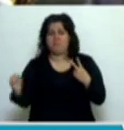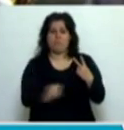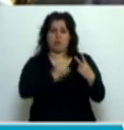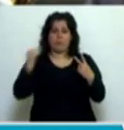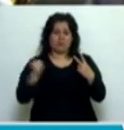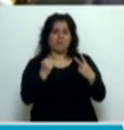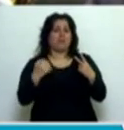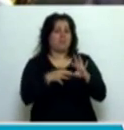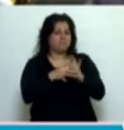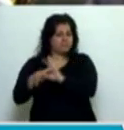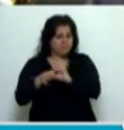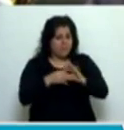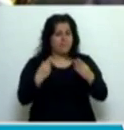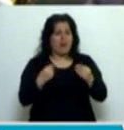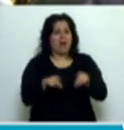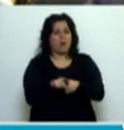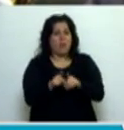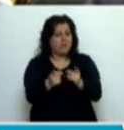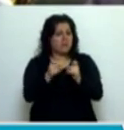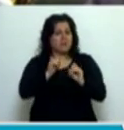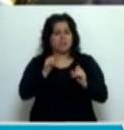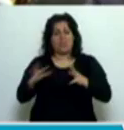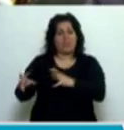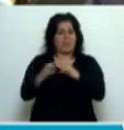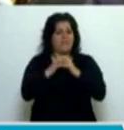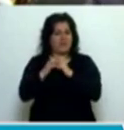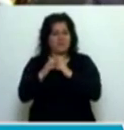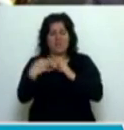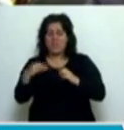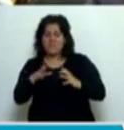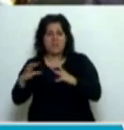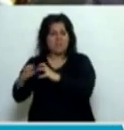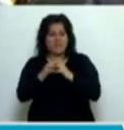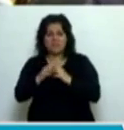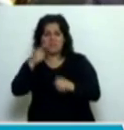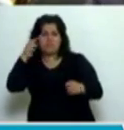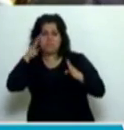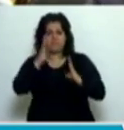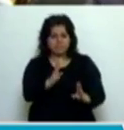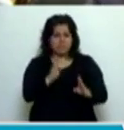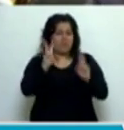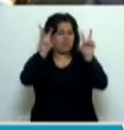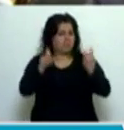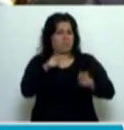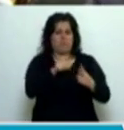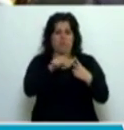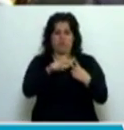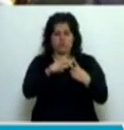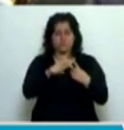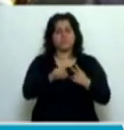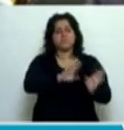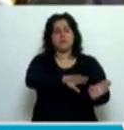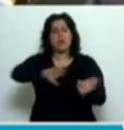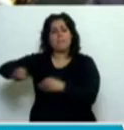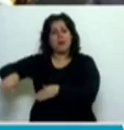estar condicionando la necesidad de este debate. Y debe ser enfocado desde ese lugar. Me parece que debe ser enfocado desde ese lugar. Por otra